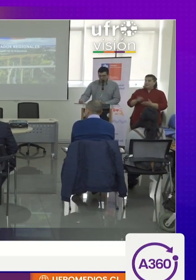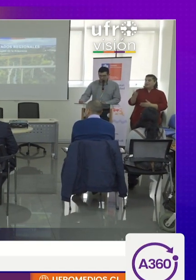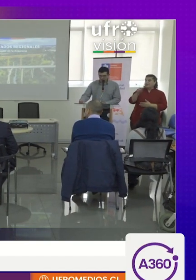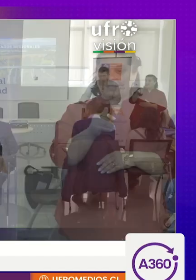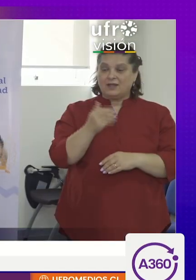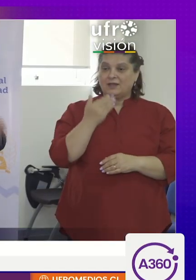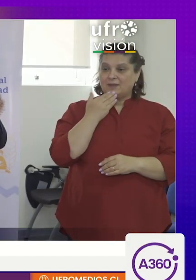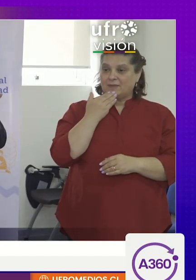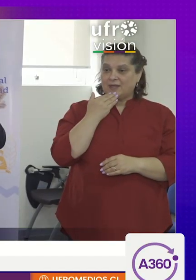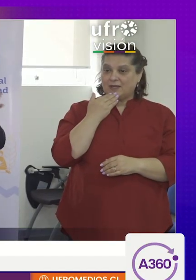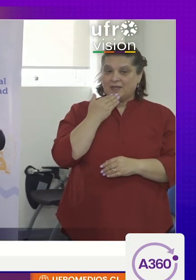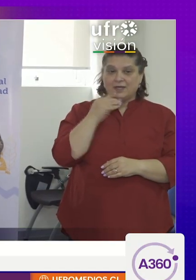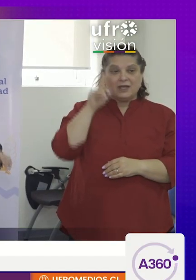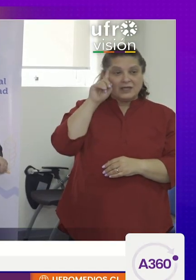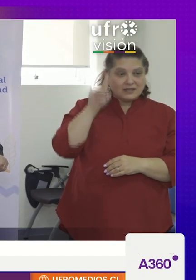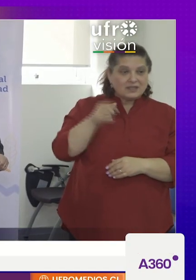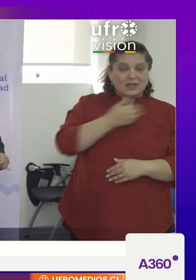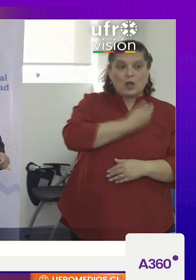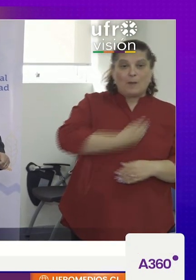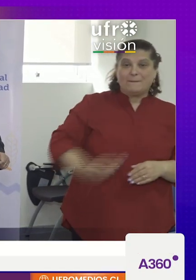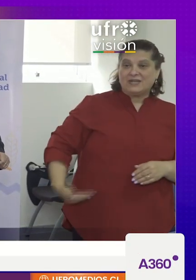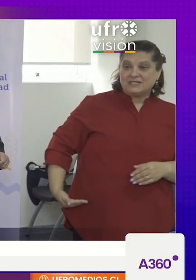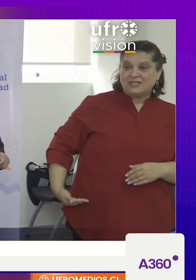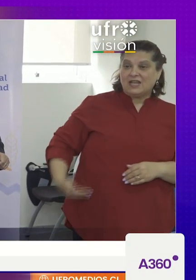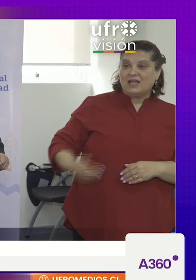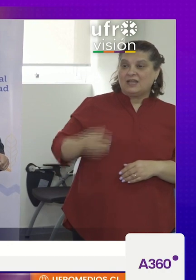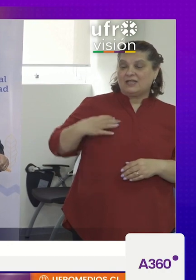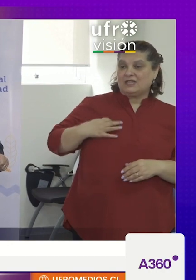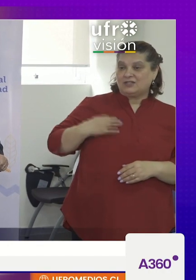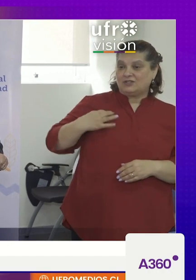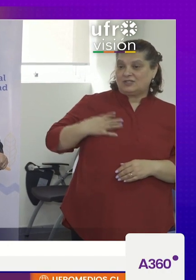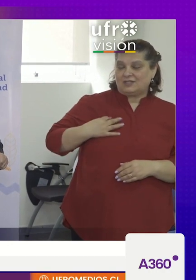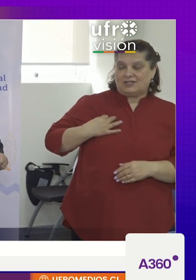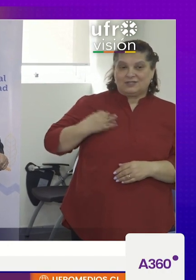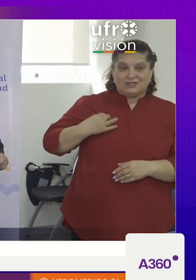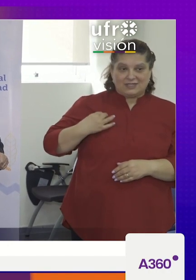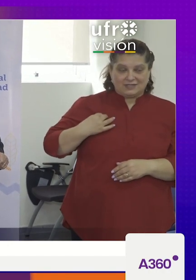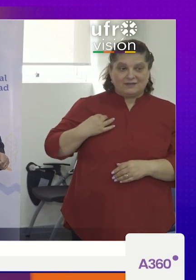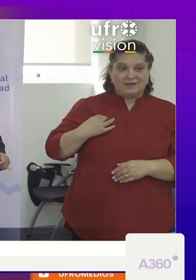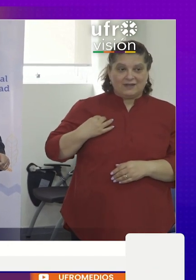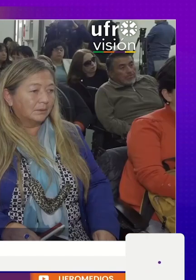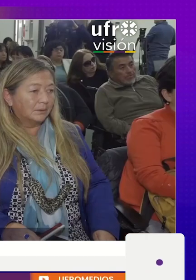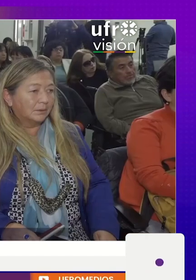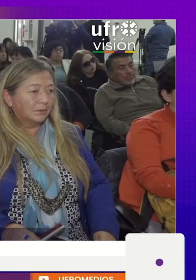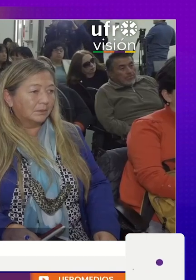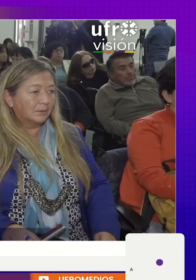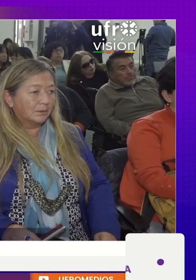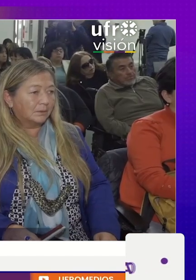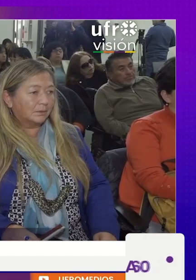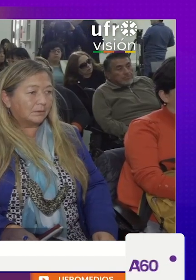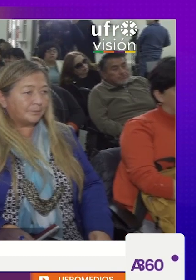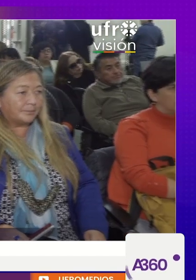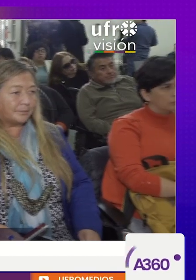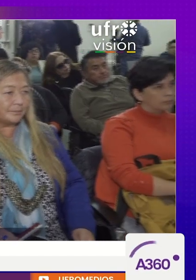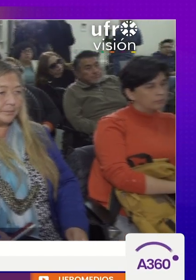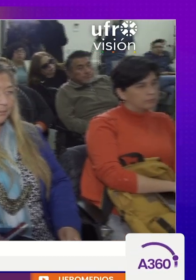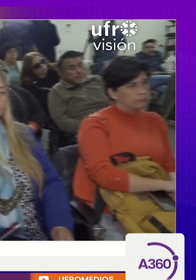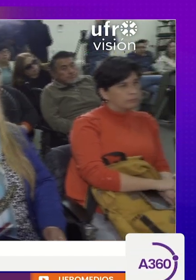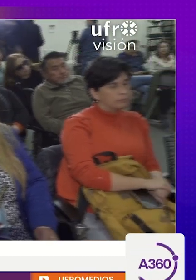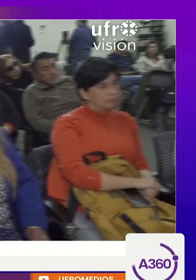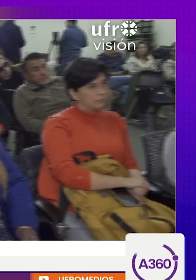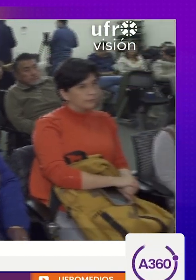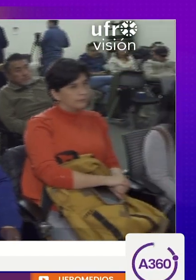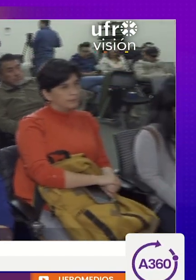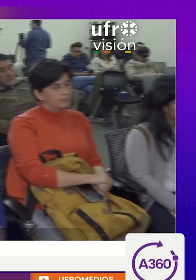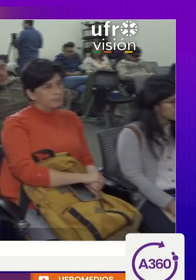Exactamente, exactamente. Si yo bromeando le decía que se vinieron a vivir todos para acá, porque como que aumentamos. Hubo momentos que nosotros éramos un 13